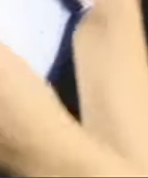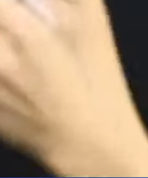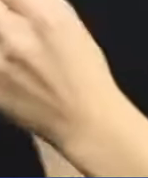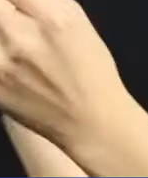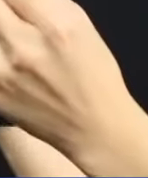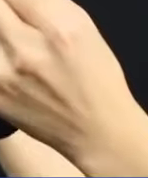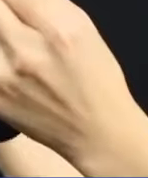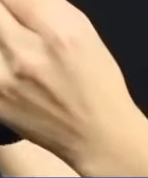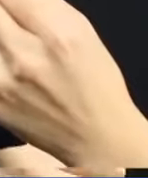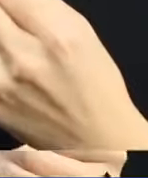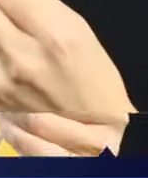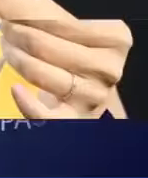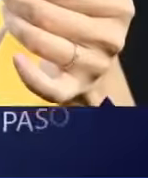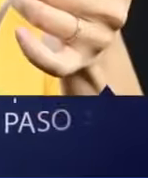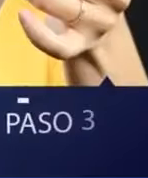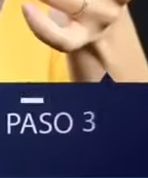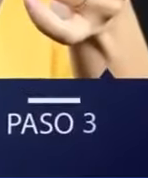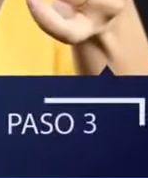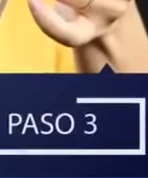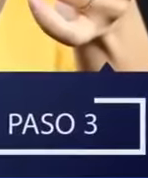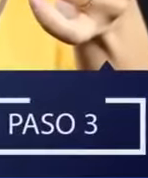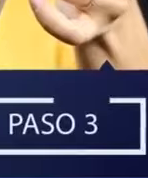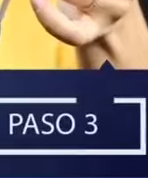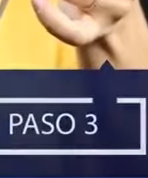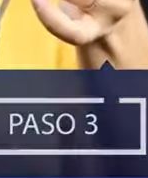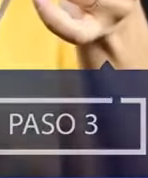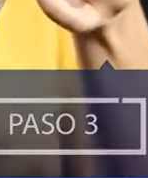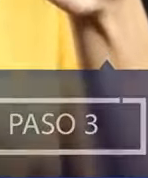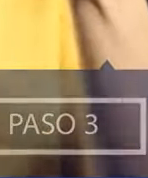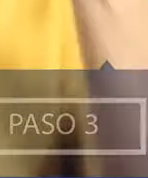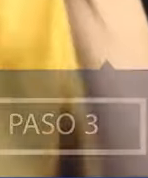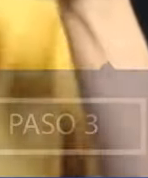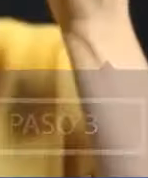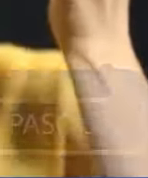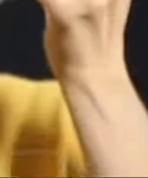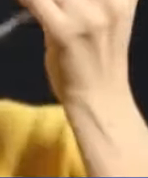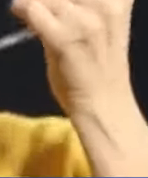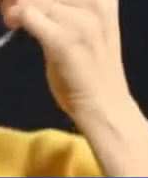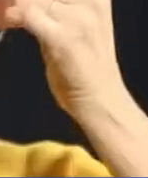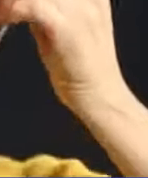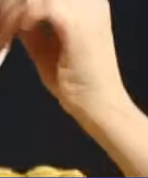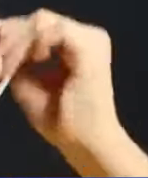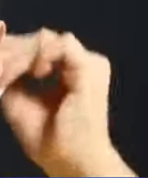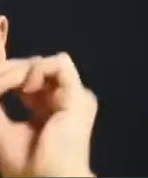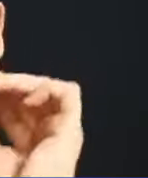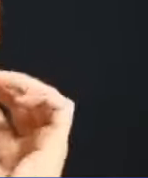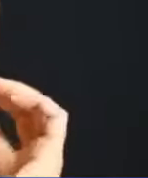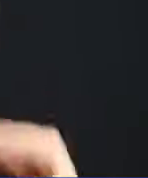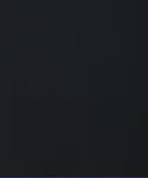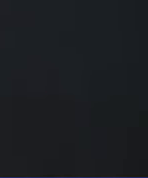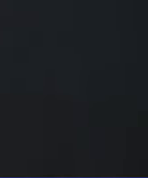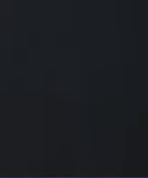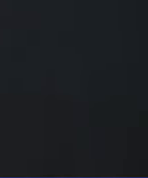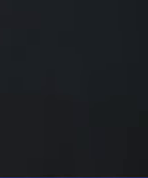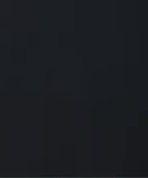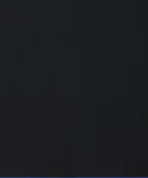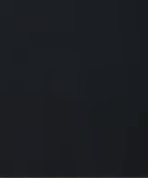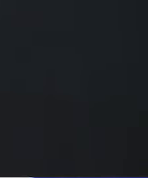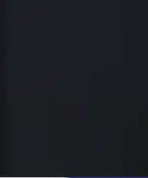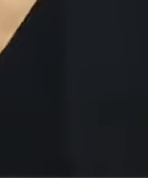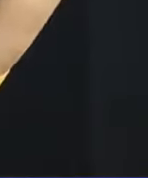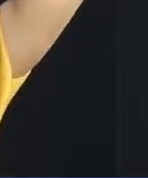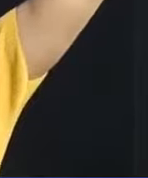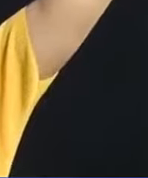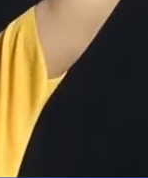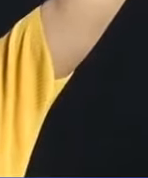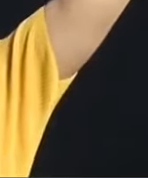mascarilla esté en buen estado. Paso 3. Tome la mascarilla por las tiras y sujétela alrededor de las orejas